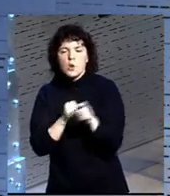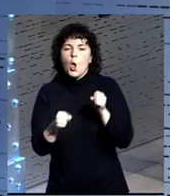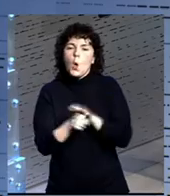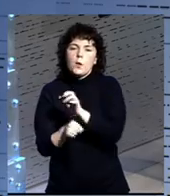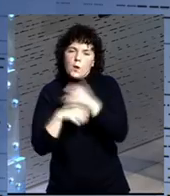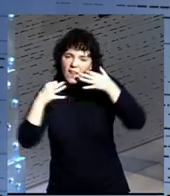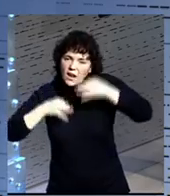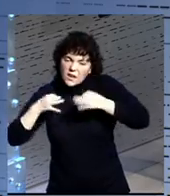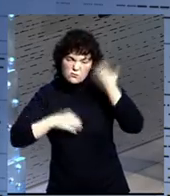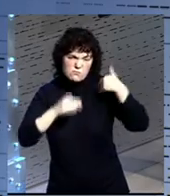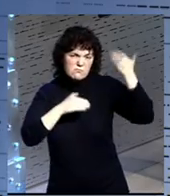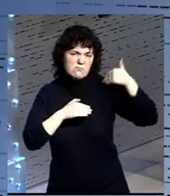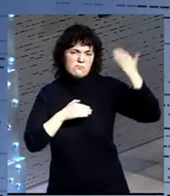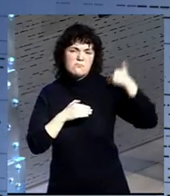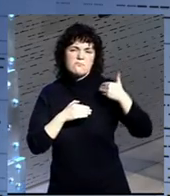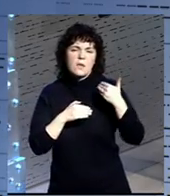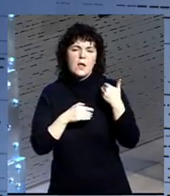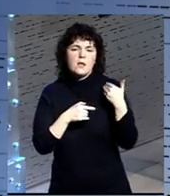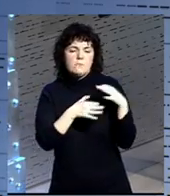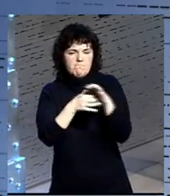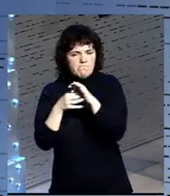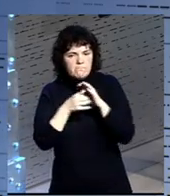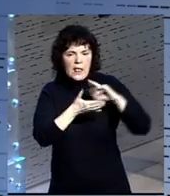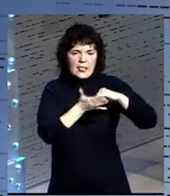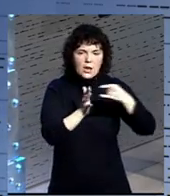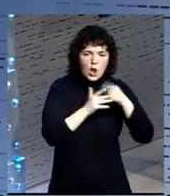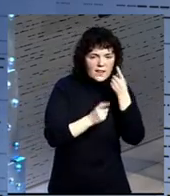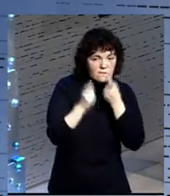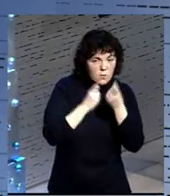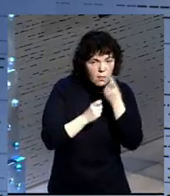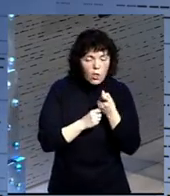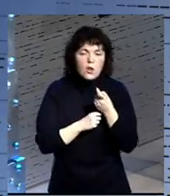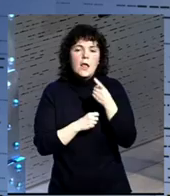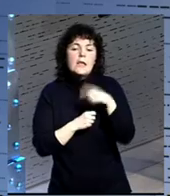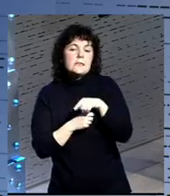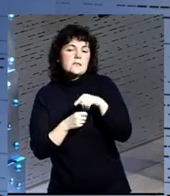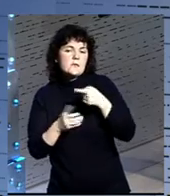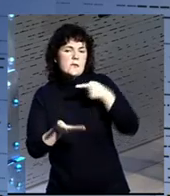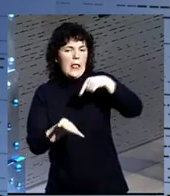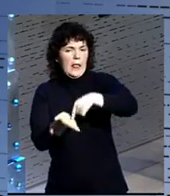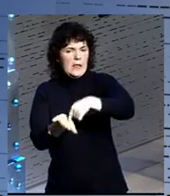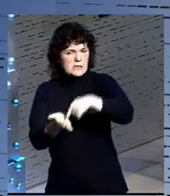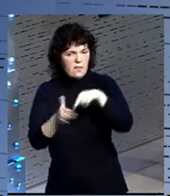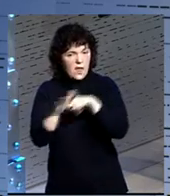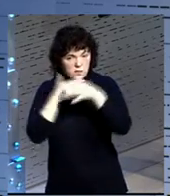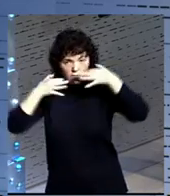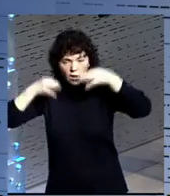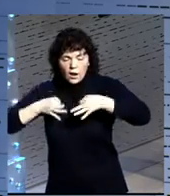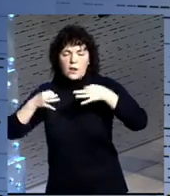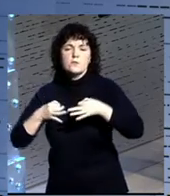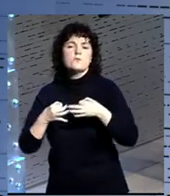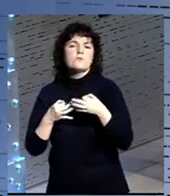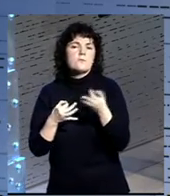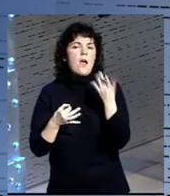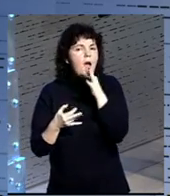riesgos, antaño, la complicidad entre las tecnologías de la información y estas exigencias de gestión de riesgos van